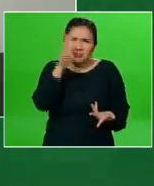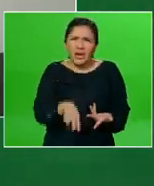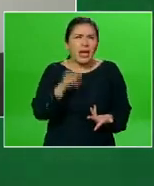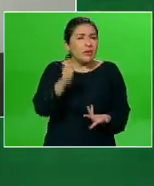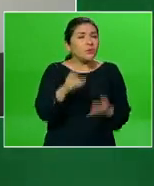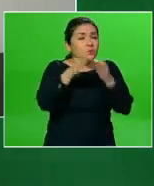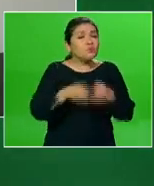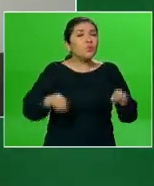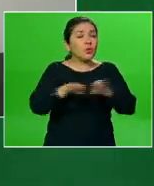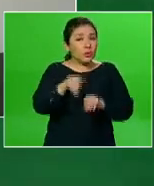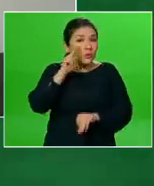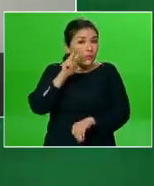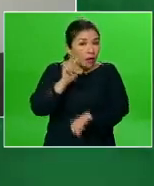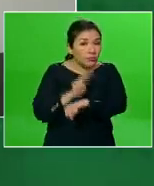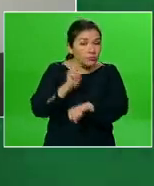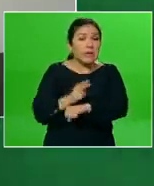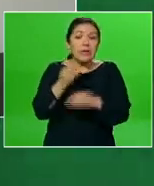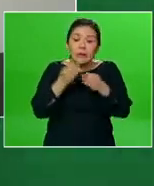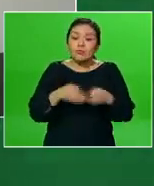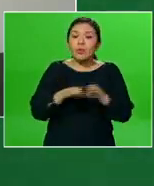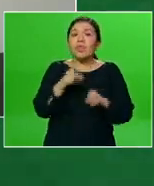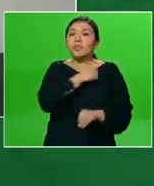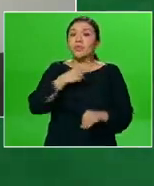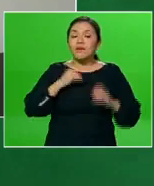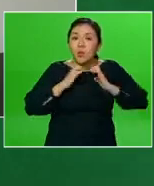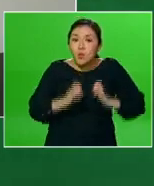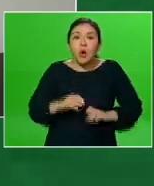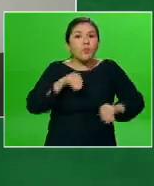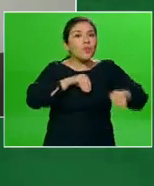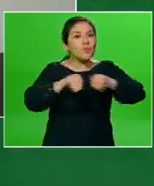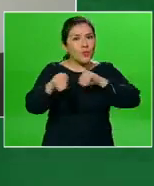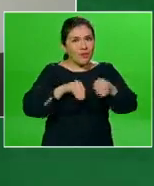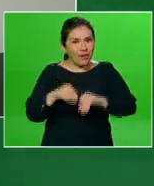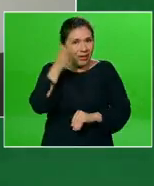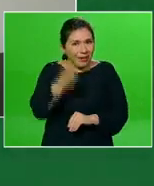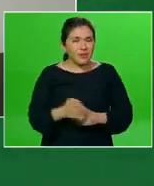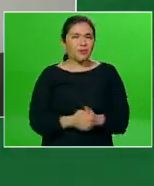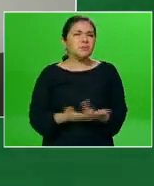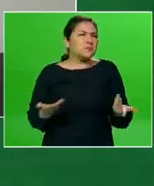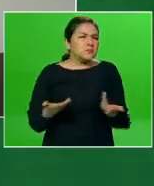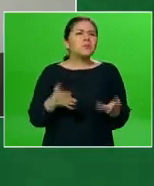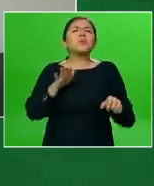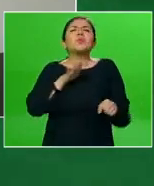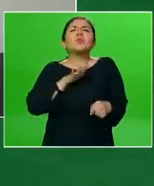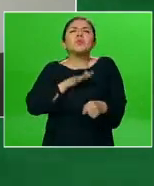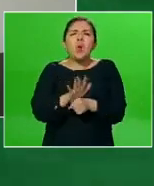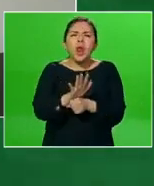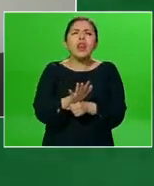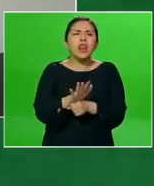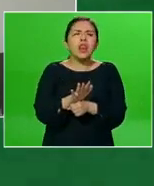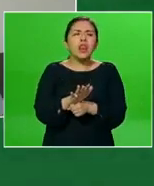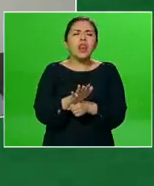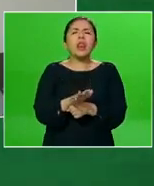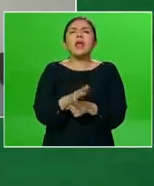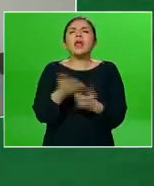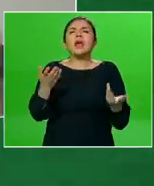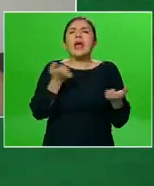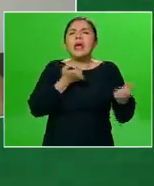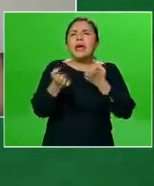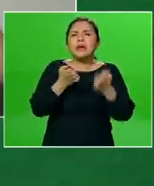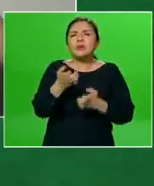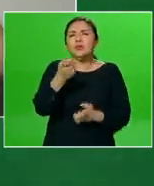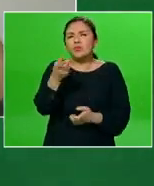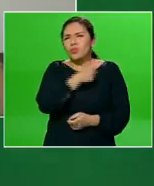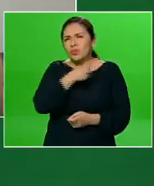importancia de activar los músculos entonces qué tipo de equipo necesita una casa que se les